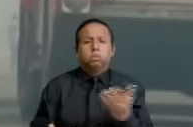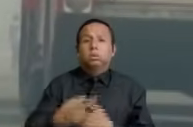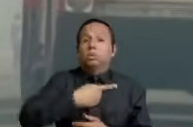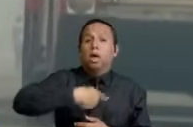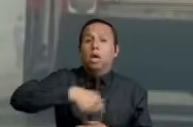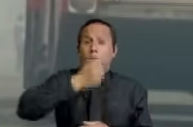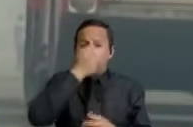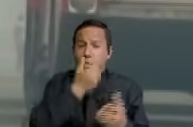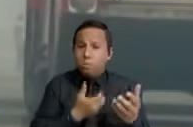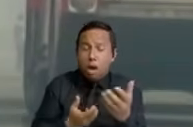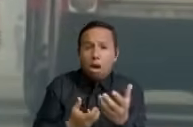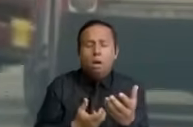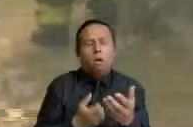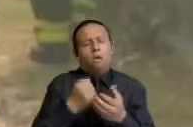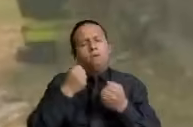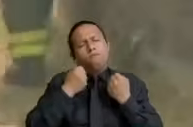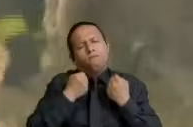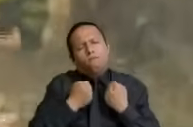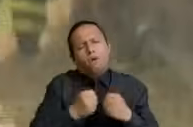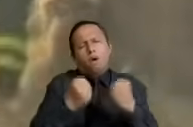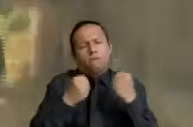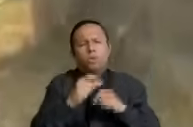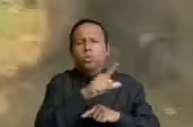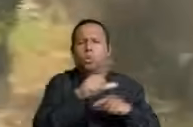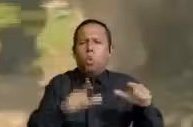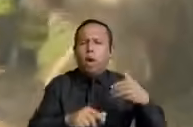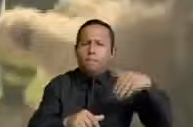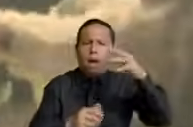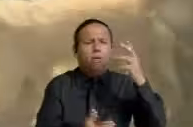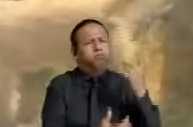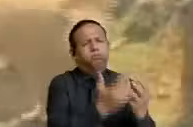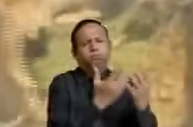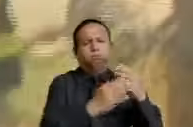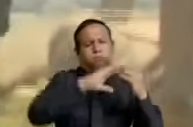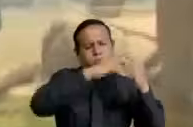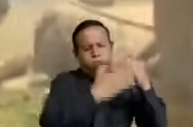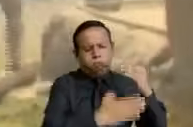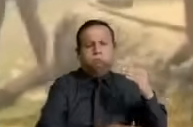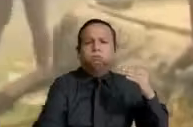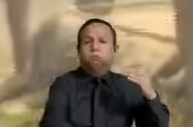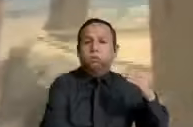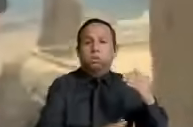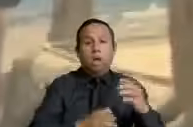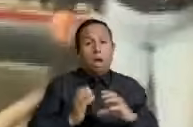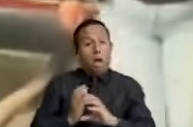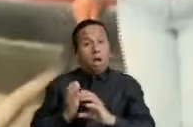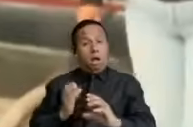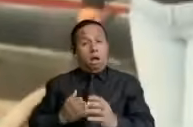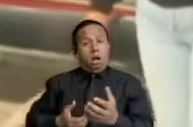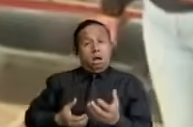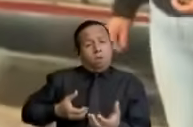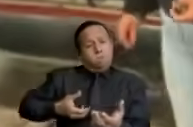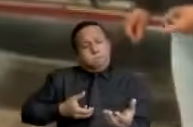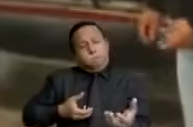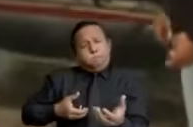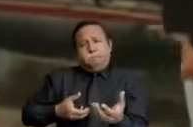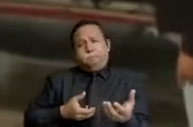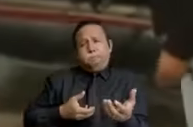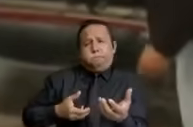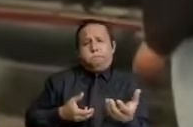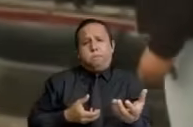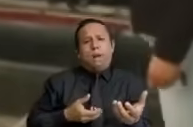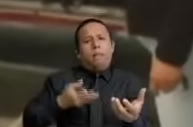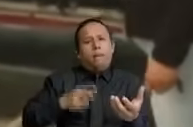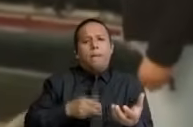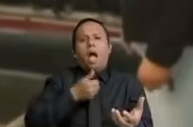centraron sus esfuerzos en los focos calientes en la quebrada del Chiche con tanqueros utilizaron los hidrantes hasta las